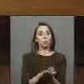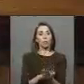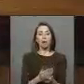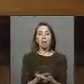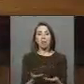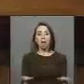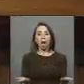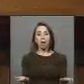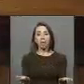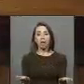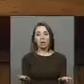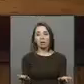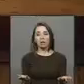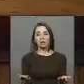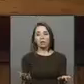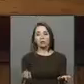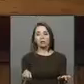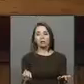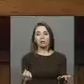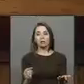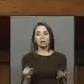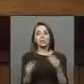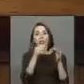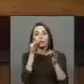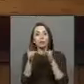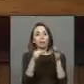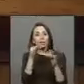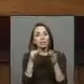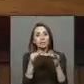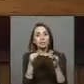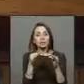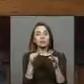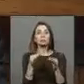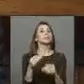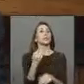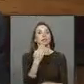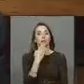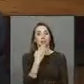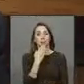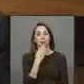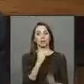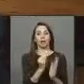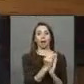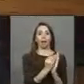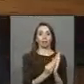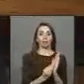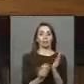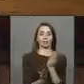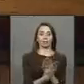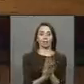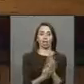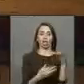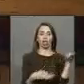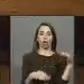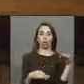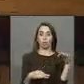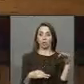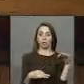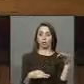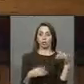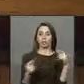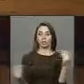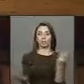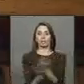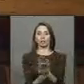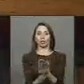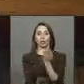absolutamente nada de sus acertaciones. Incluso más, los antecedentes documentales que se intentaron construir